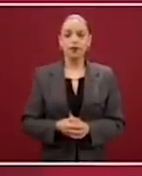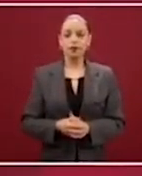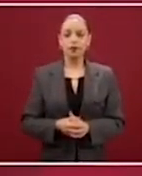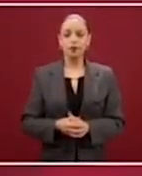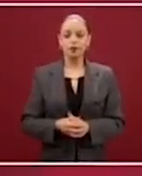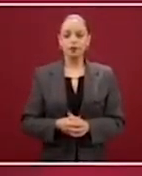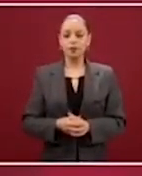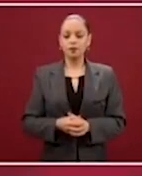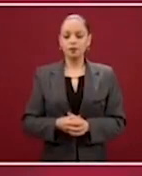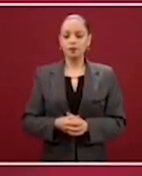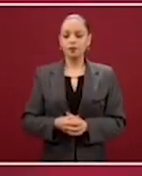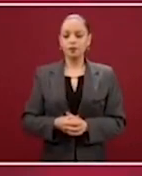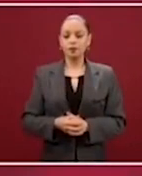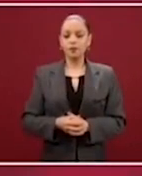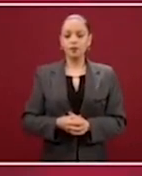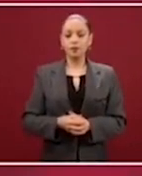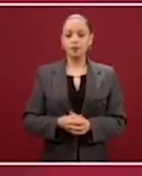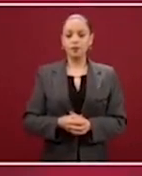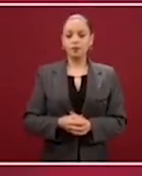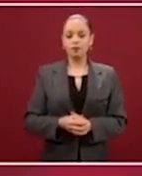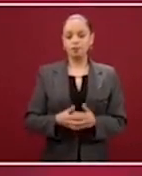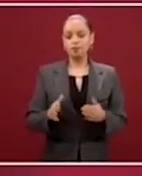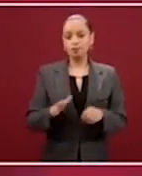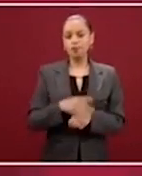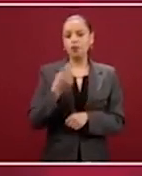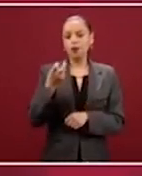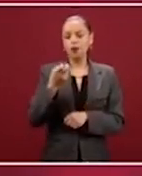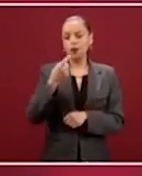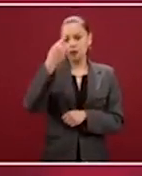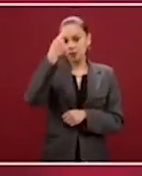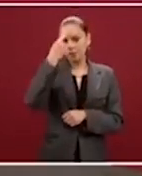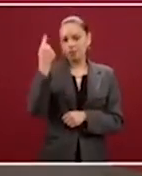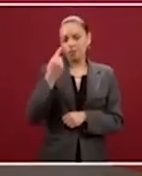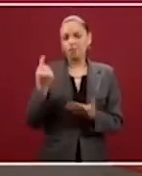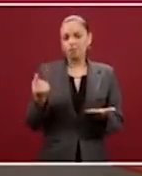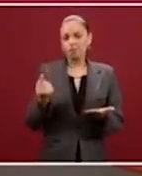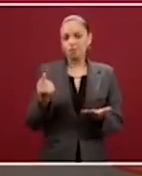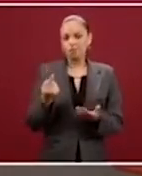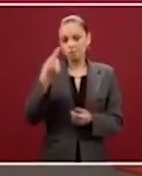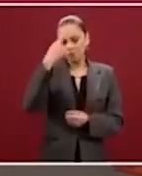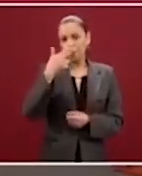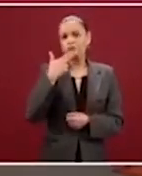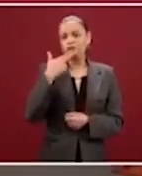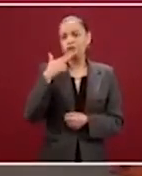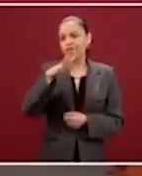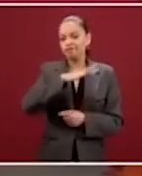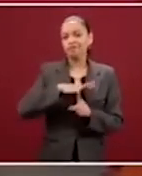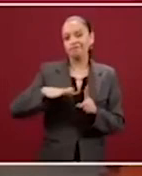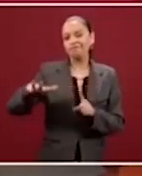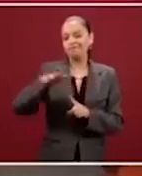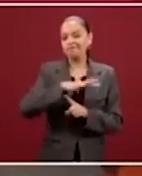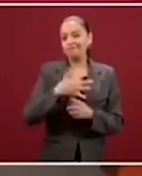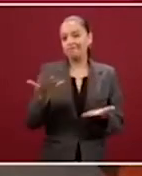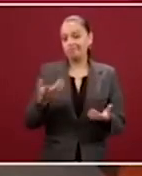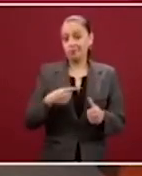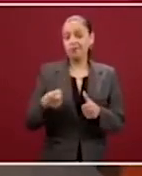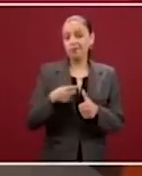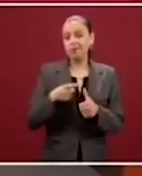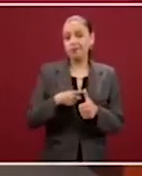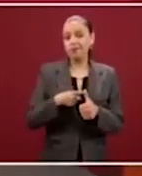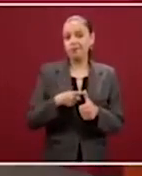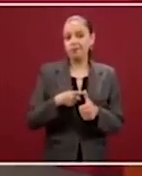un fin, un propósito de utilidad pública. Primero,